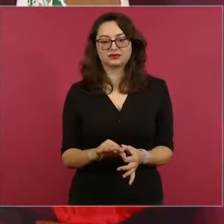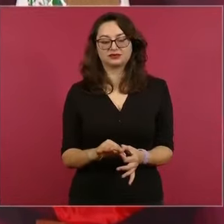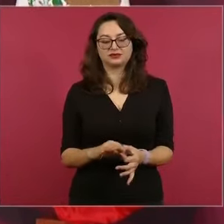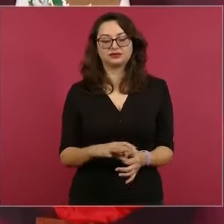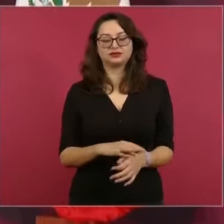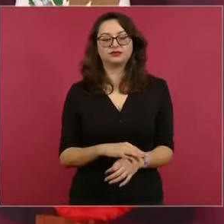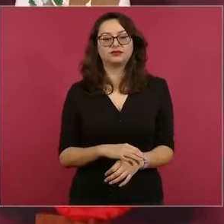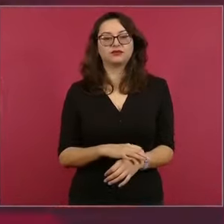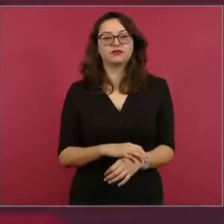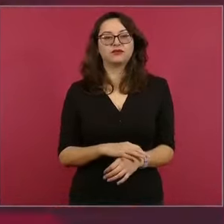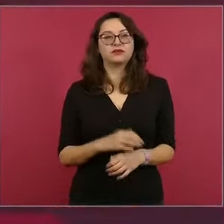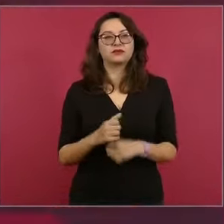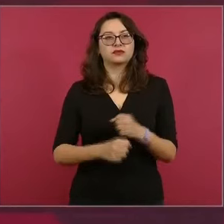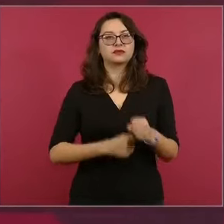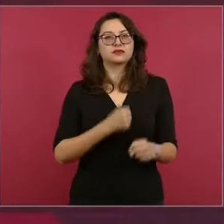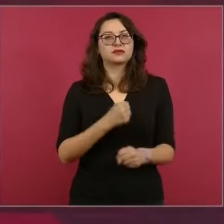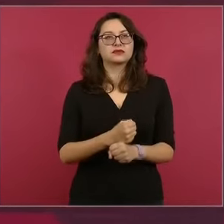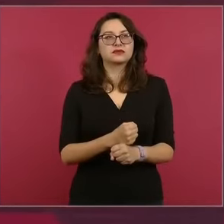el